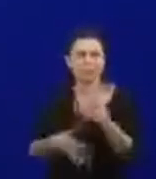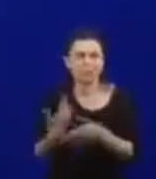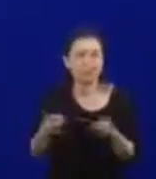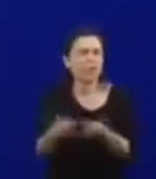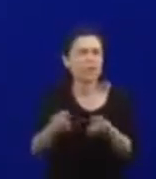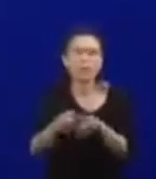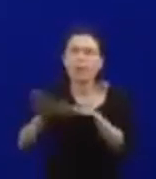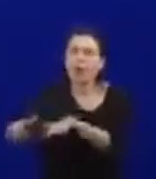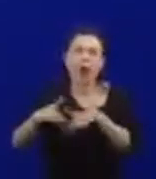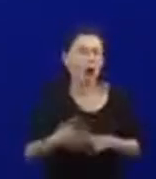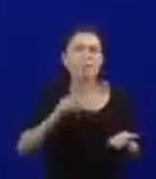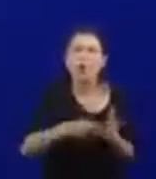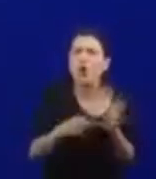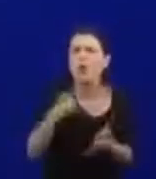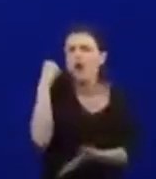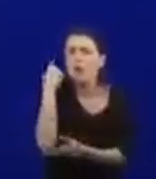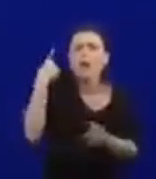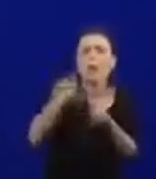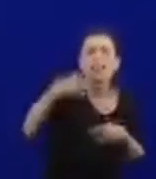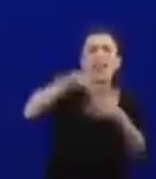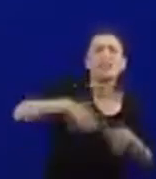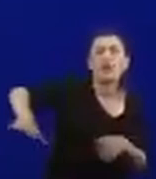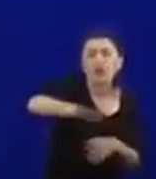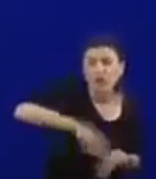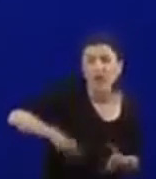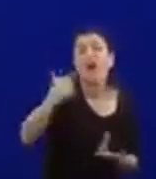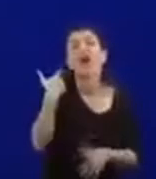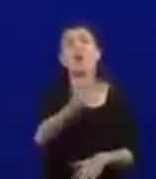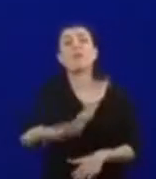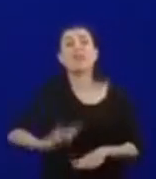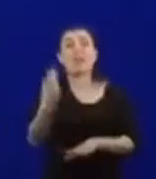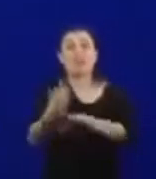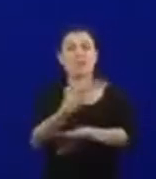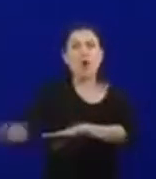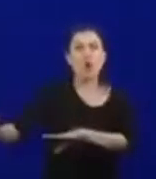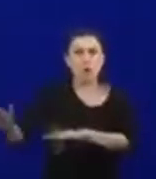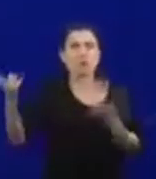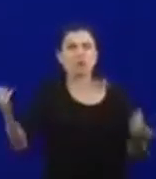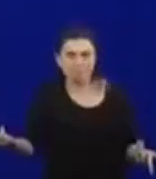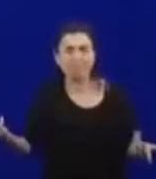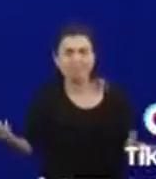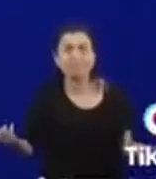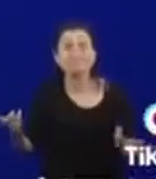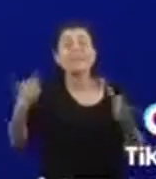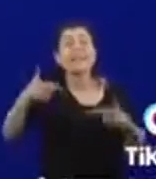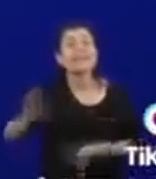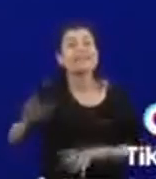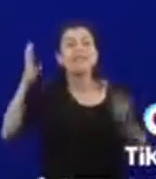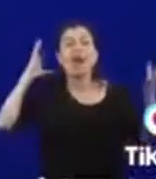previa caída de la convertibilidad y el golpe de Estado impulsado por Duhalde